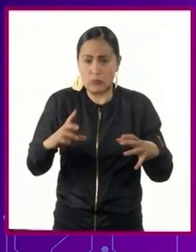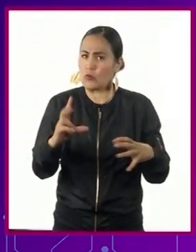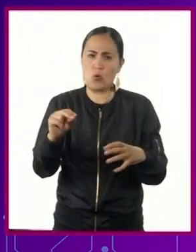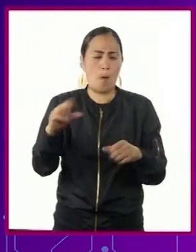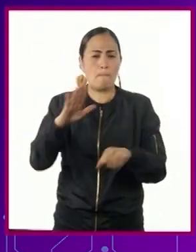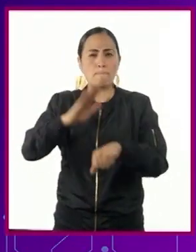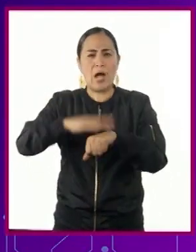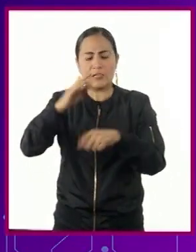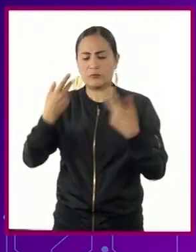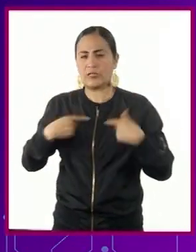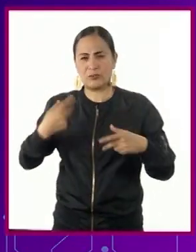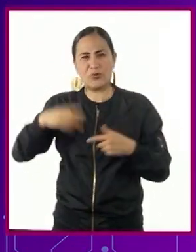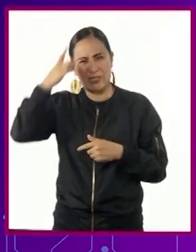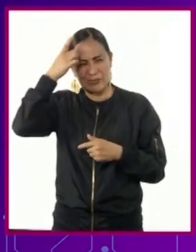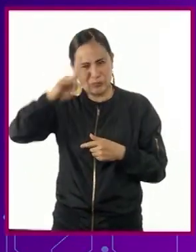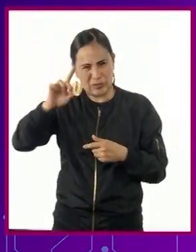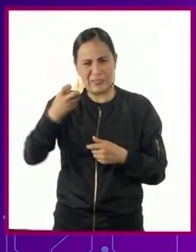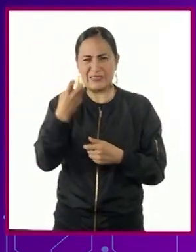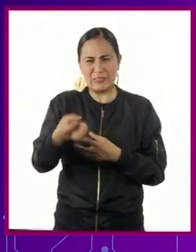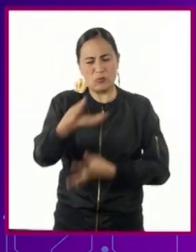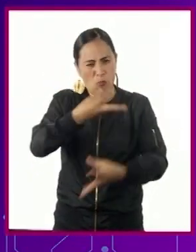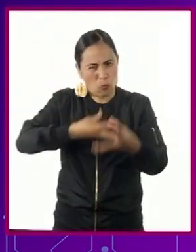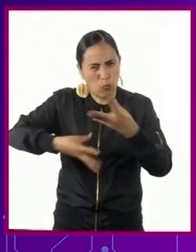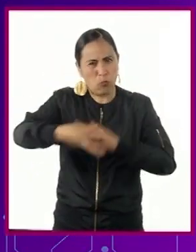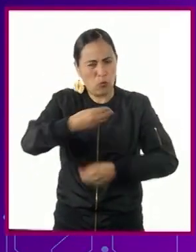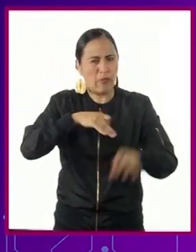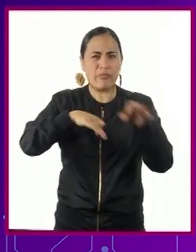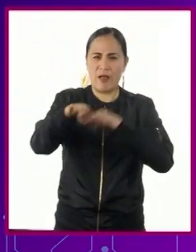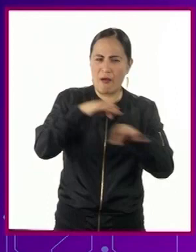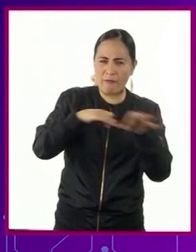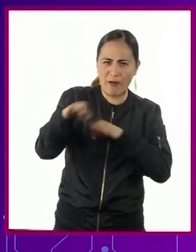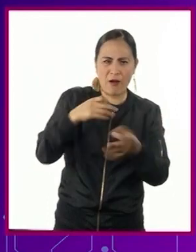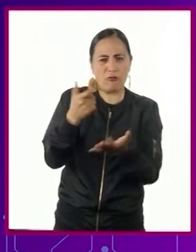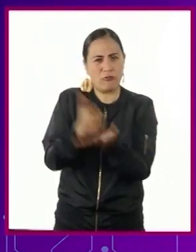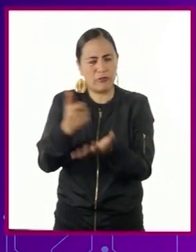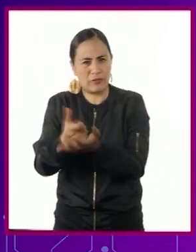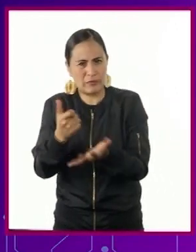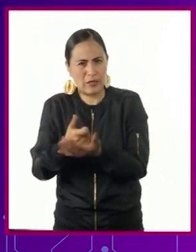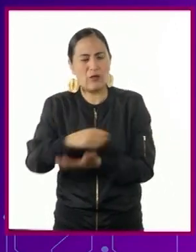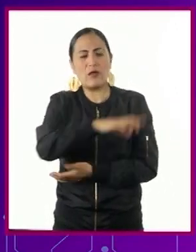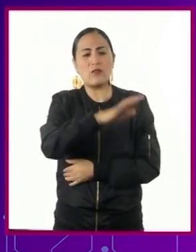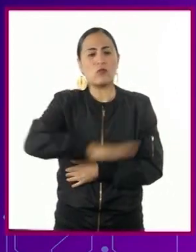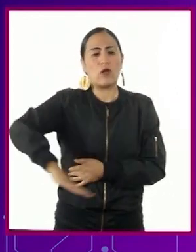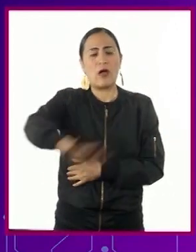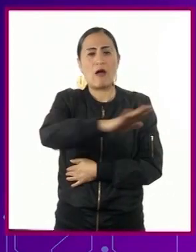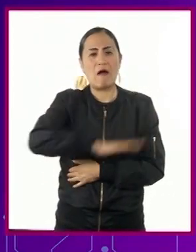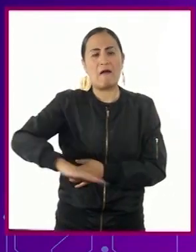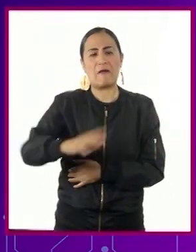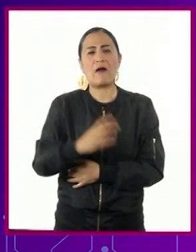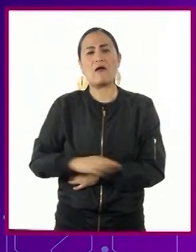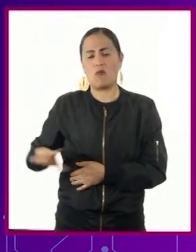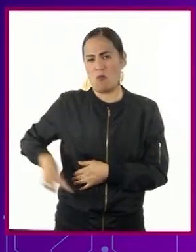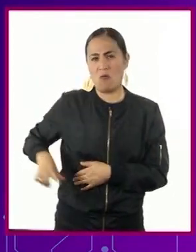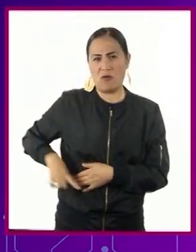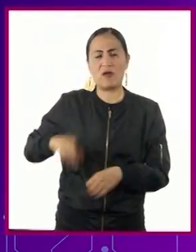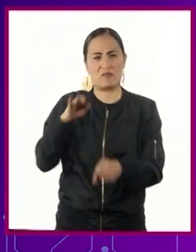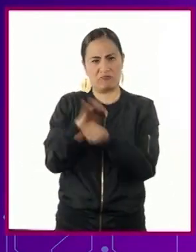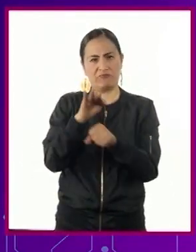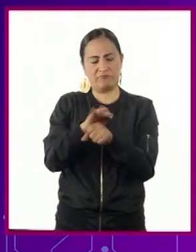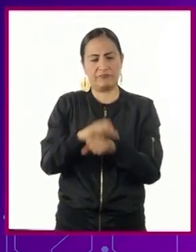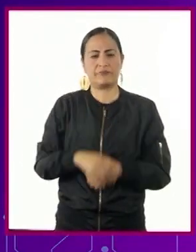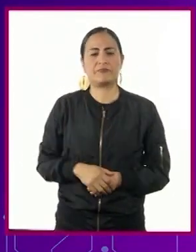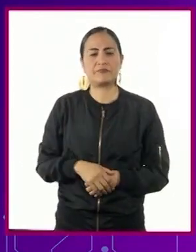que generarían riquezas y fuentes de trabajo, lo cual redundaría en beneficio de la hacienda pública. La